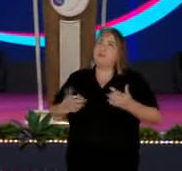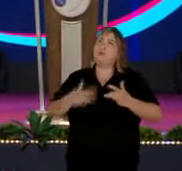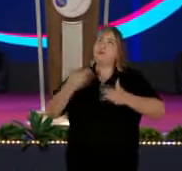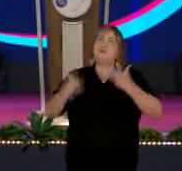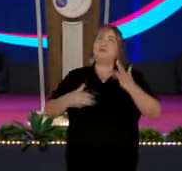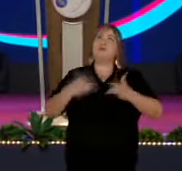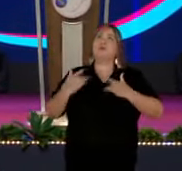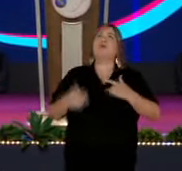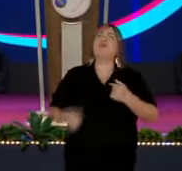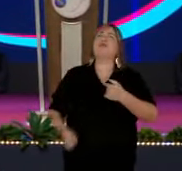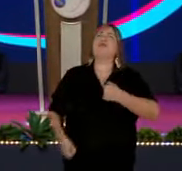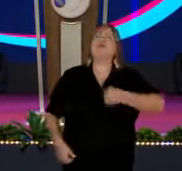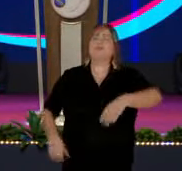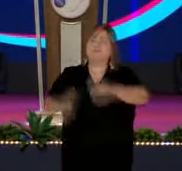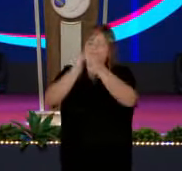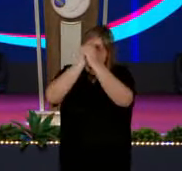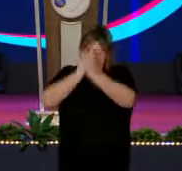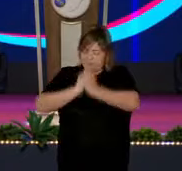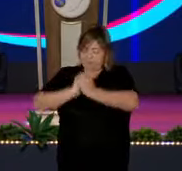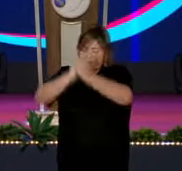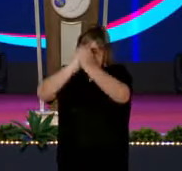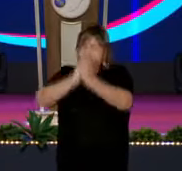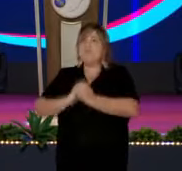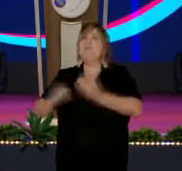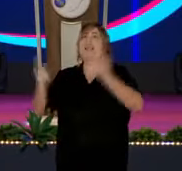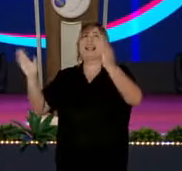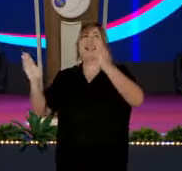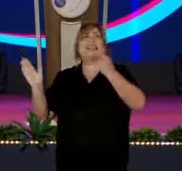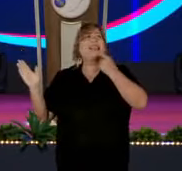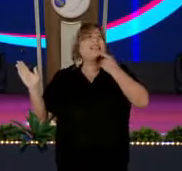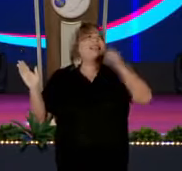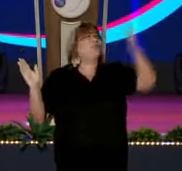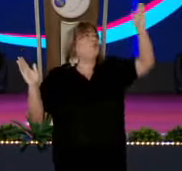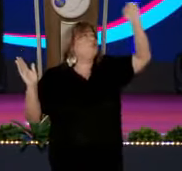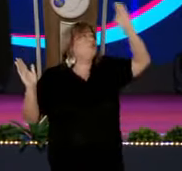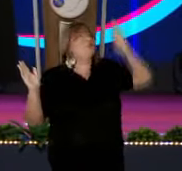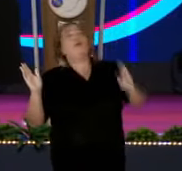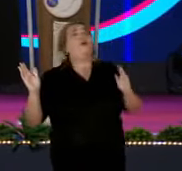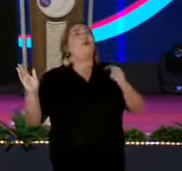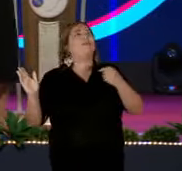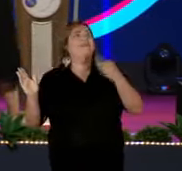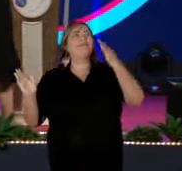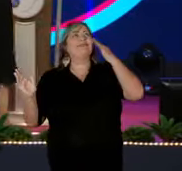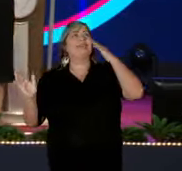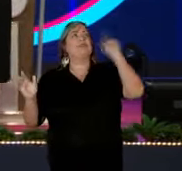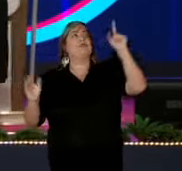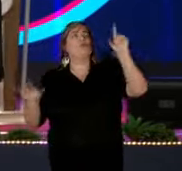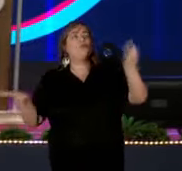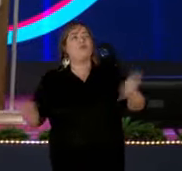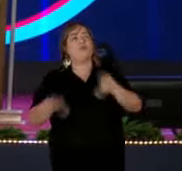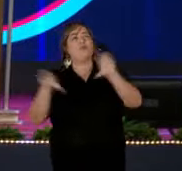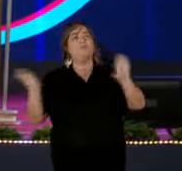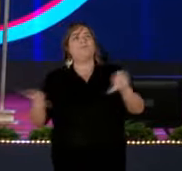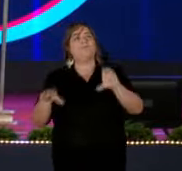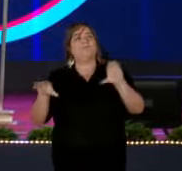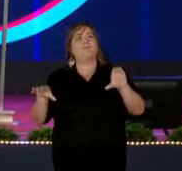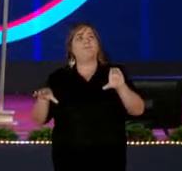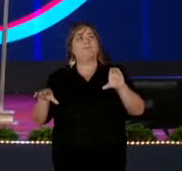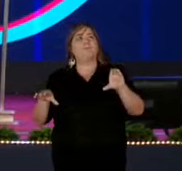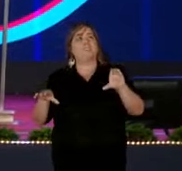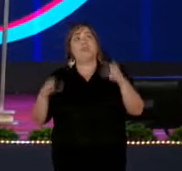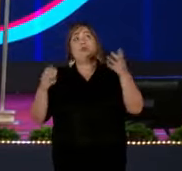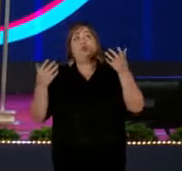tú adoras al Señor, tú le estás dando crédito a Dios de lo que Él va a hacer y de lo que ya Él hizo